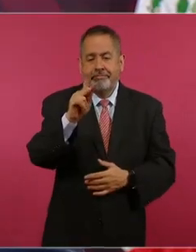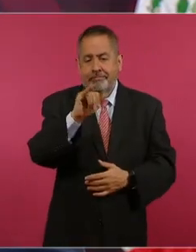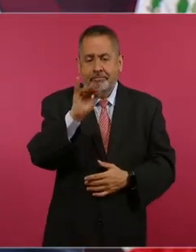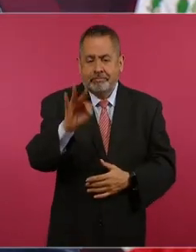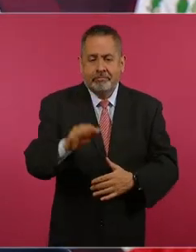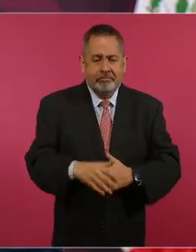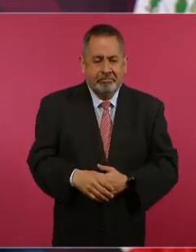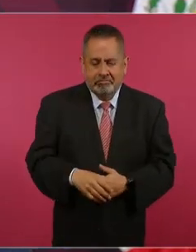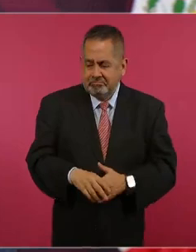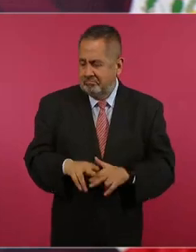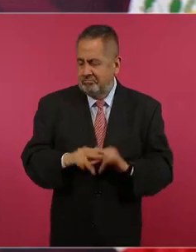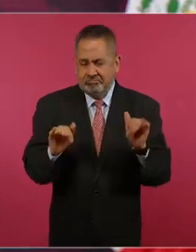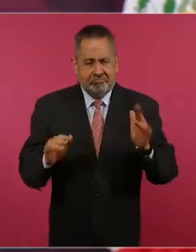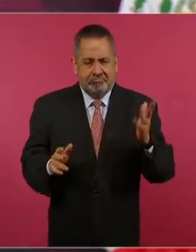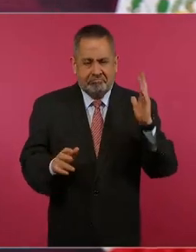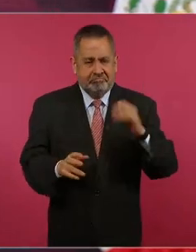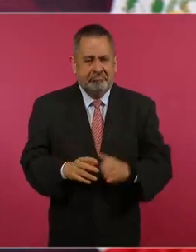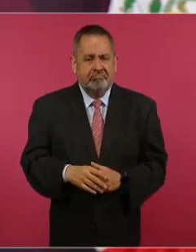Ni en